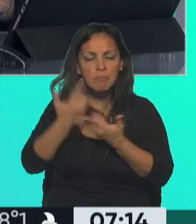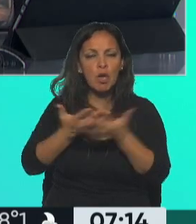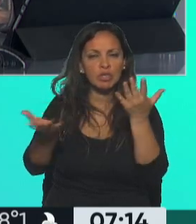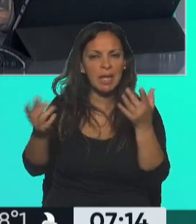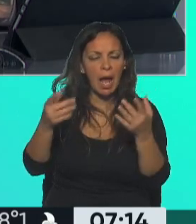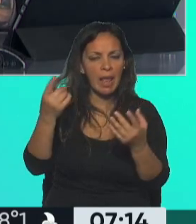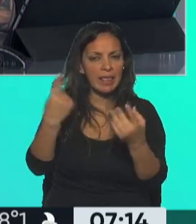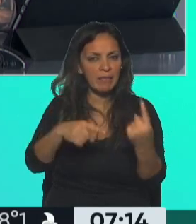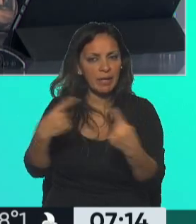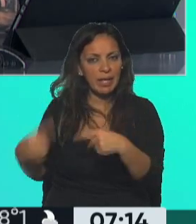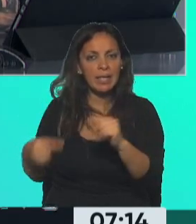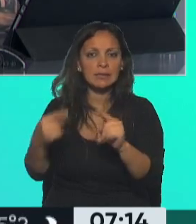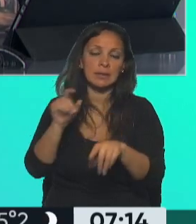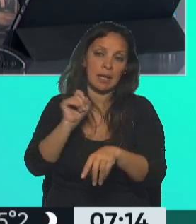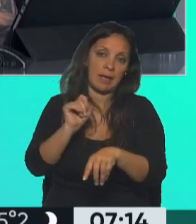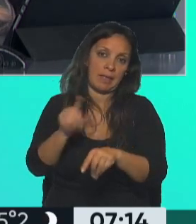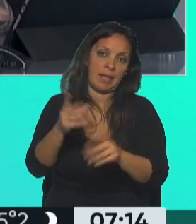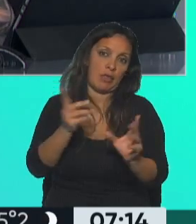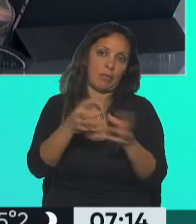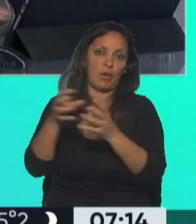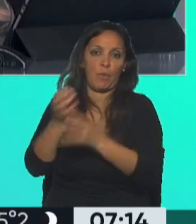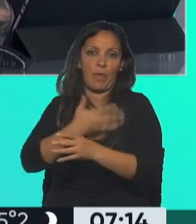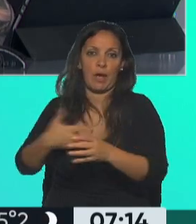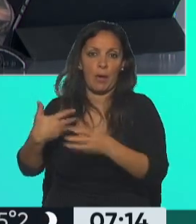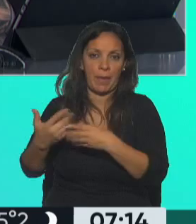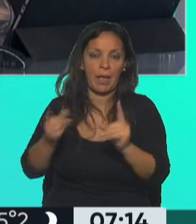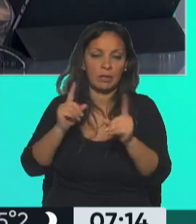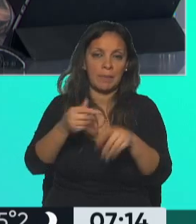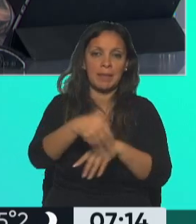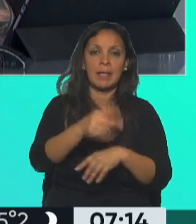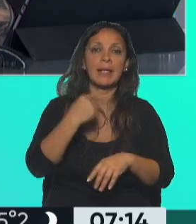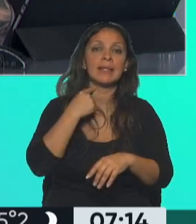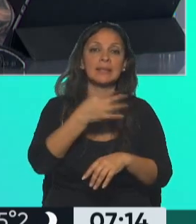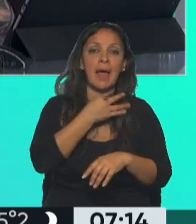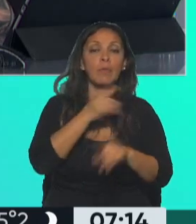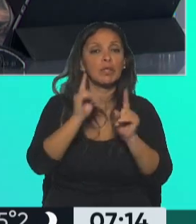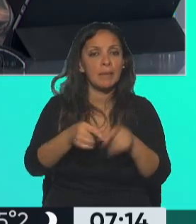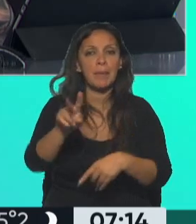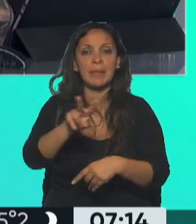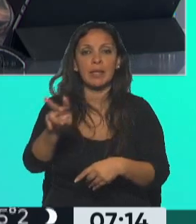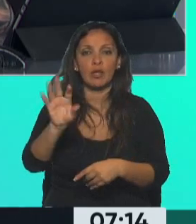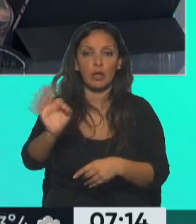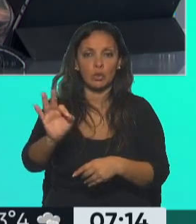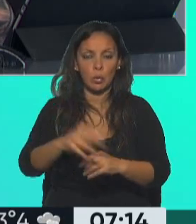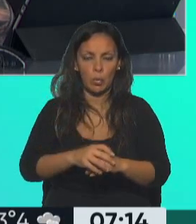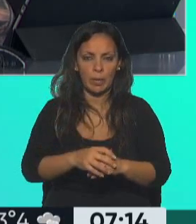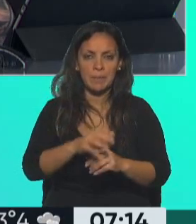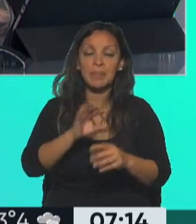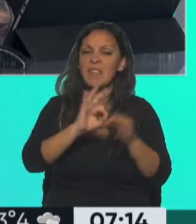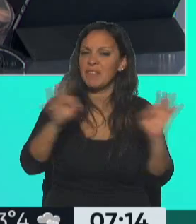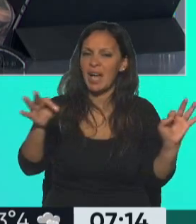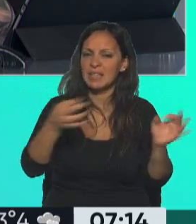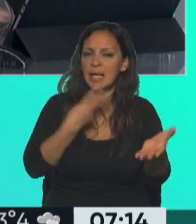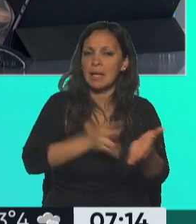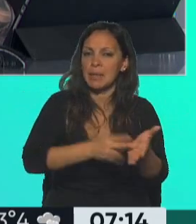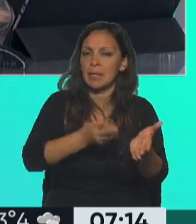disputa en las PASO del 13 de agosto, pero también en las elecciones generales del 22 de octubre, que es lo que repite permanentemente Sergio Massa, esto de